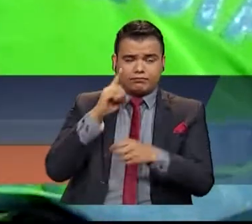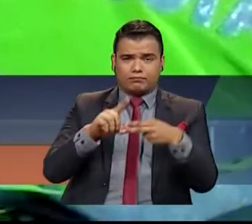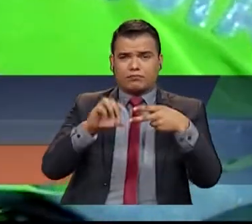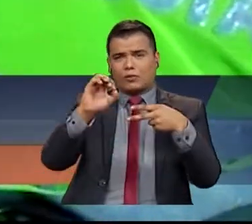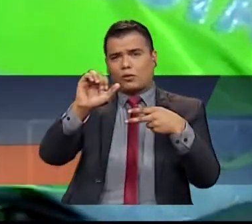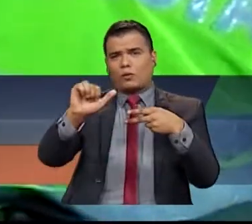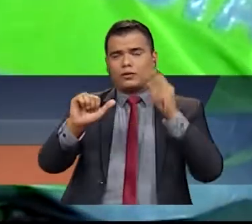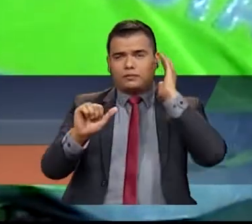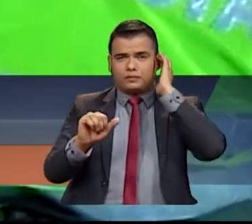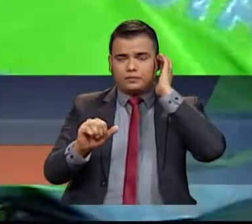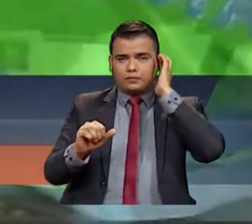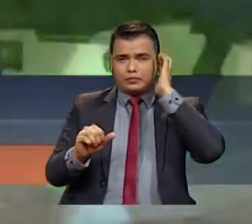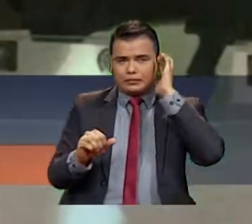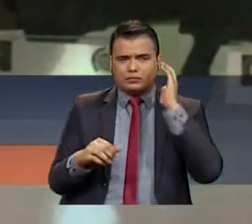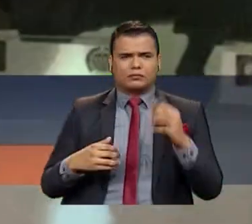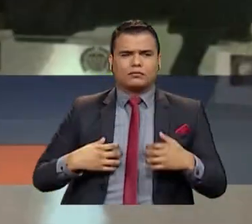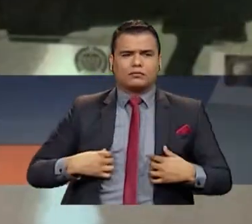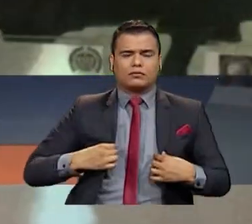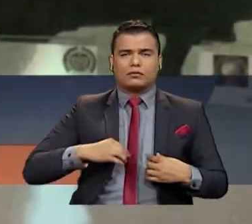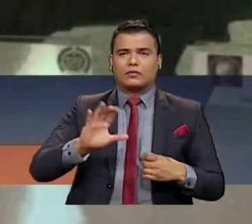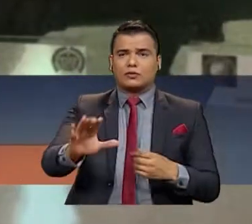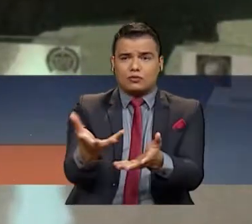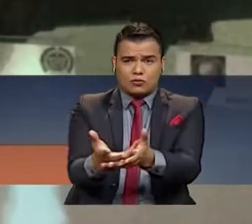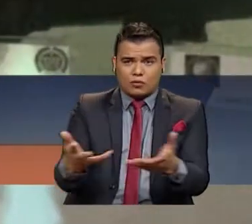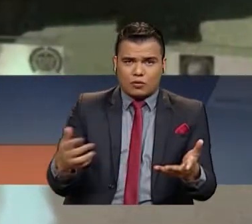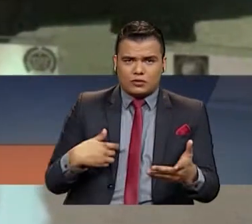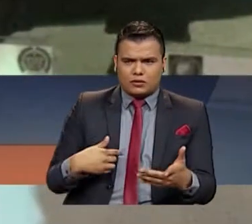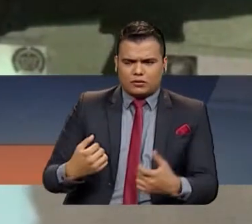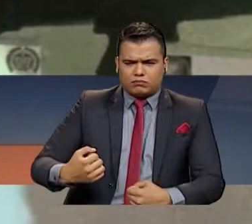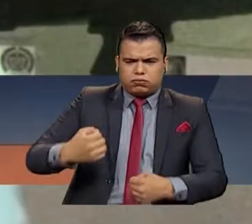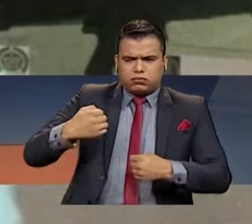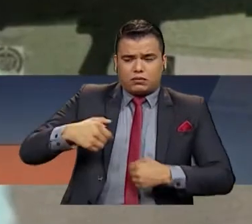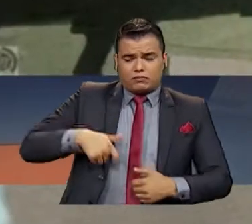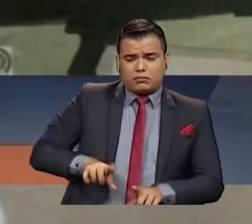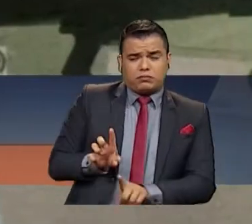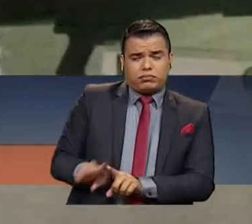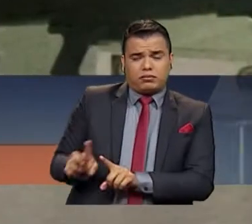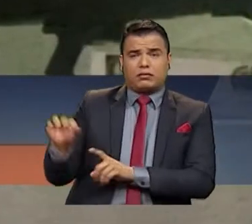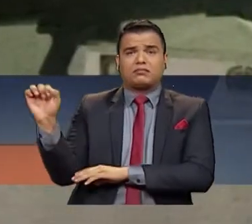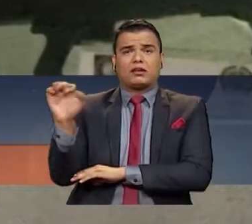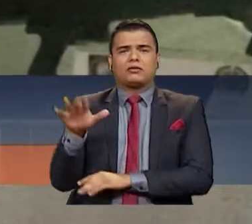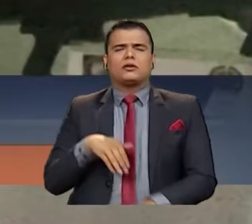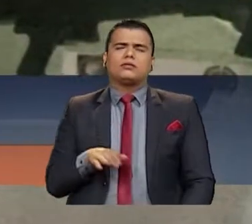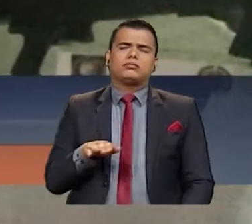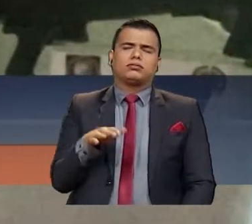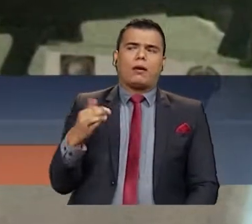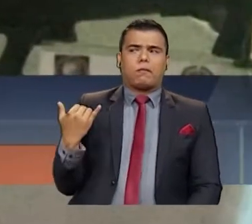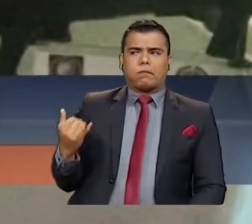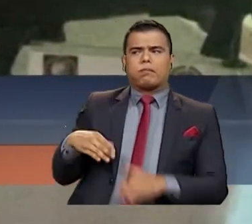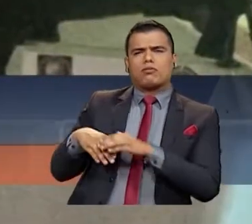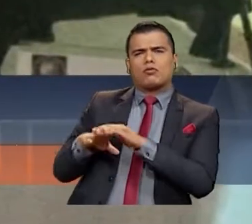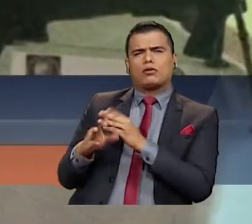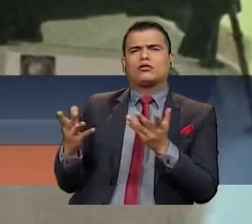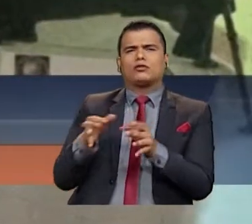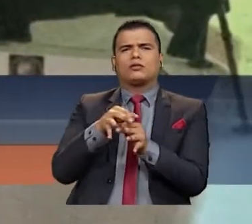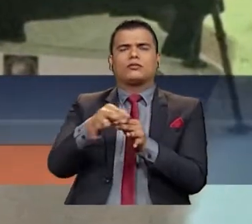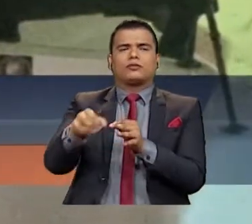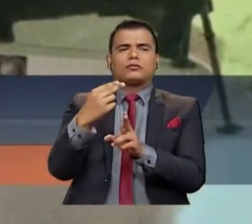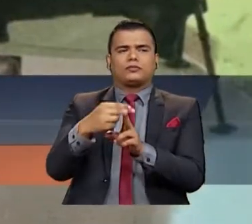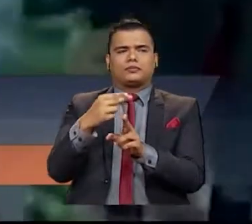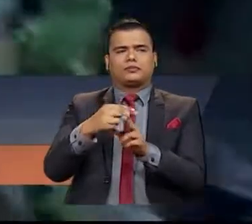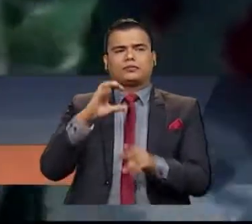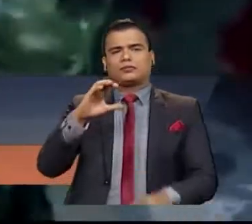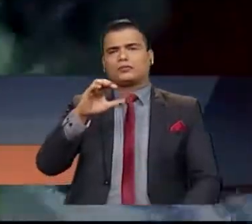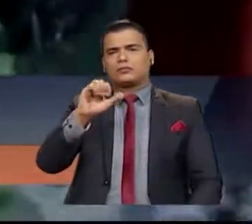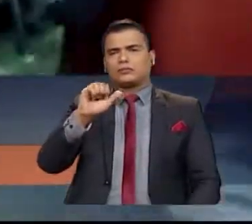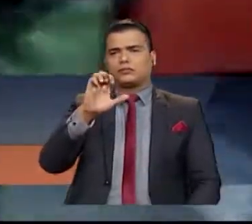de estos 2 sujetos que se movilizaban con un arsenal de guerra en un vehículo particular. Los hechos se registraron en zona rural de la vereda El